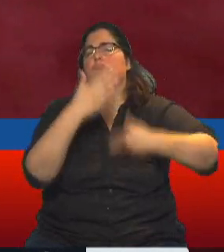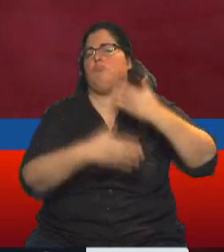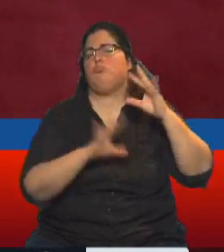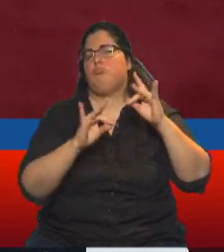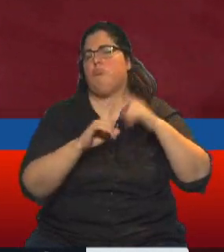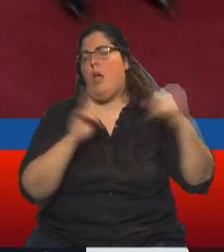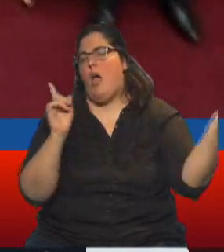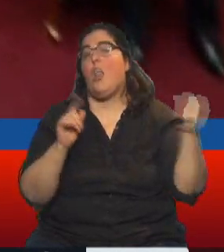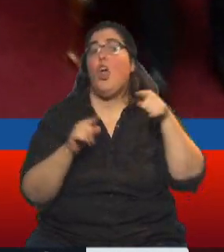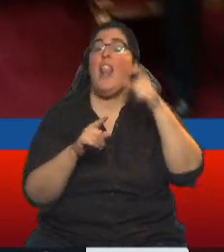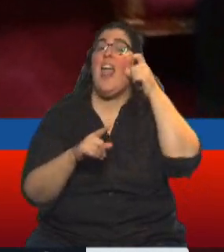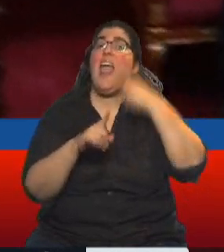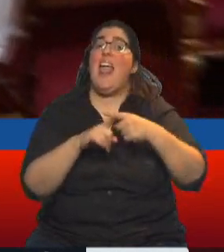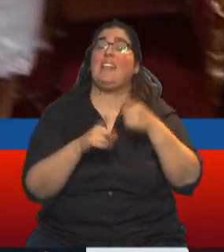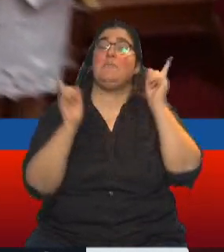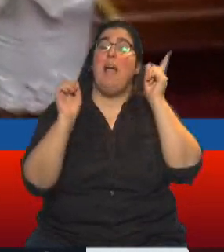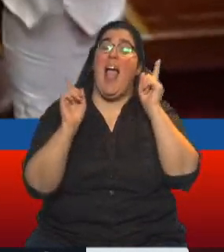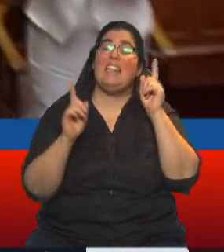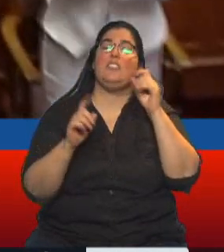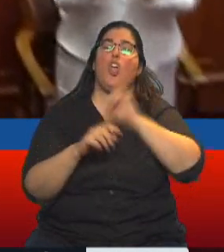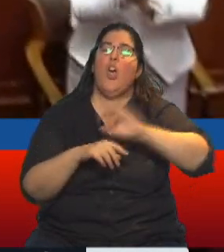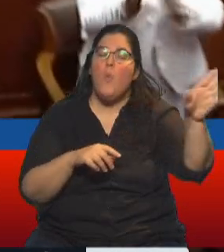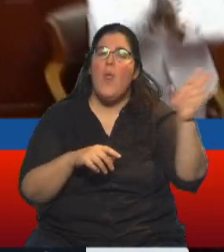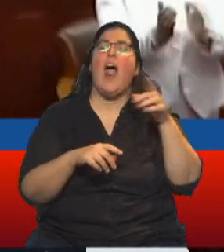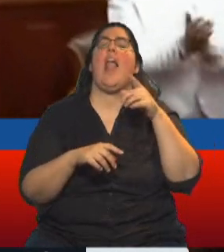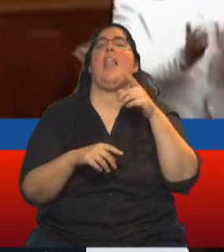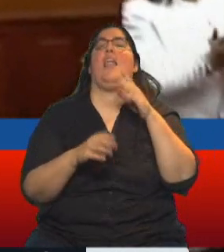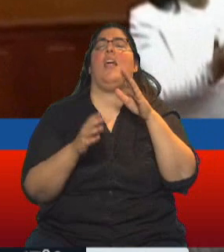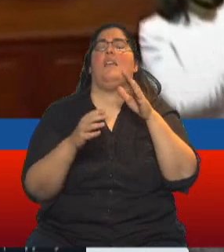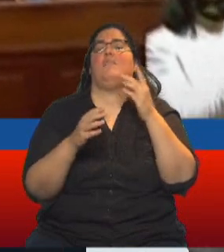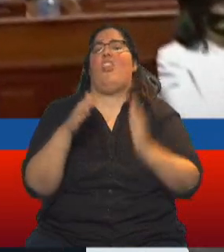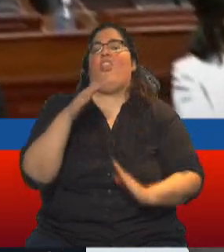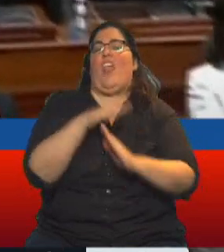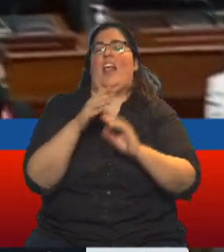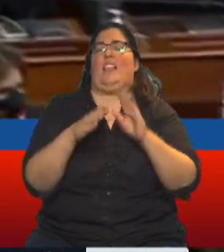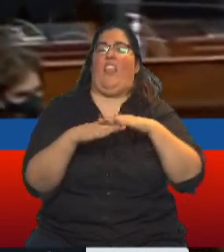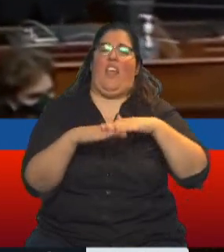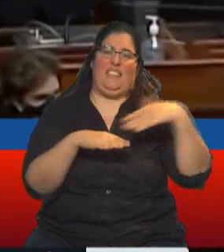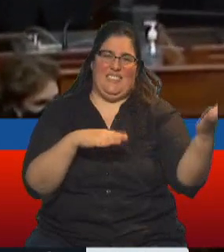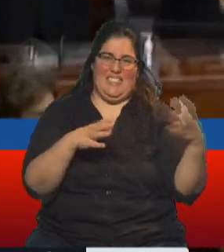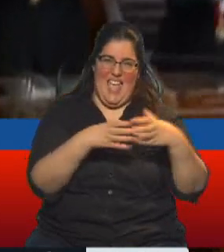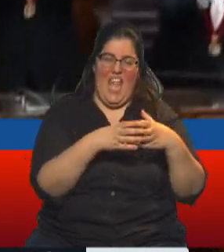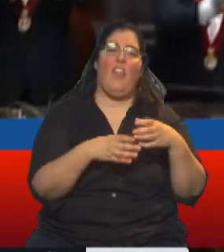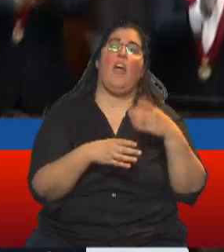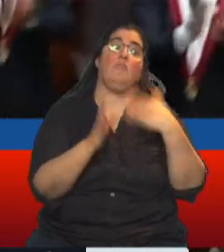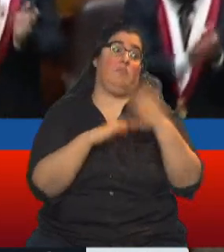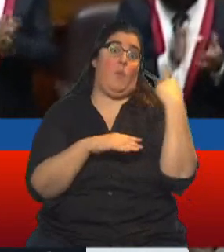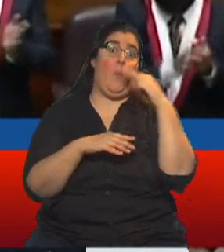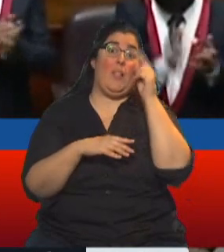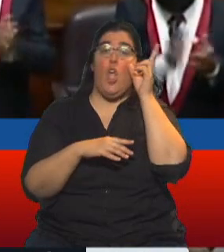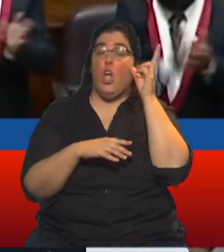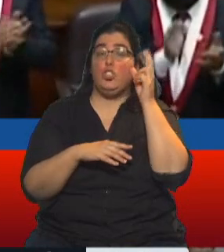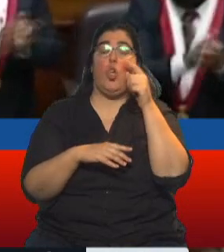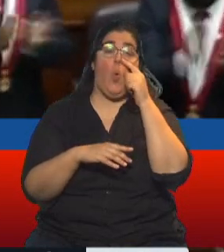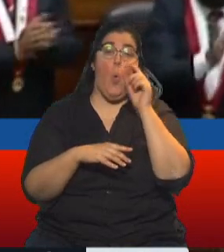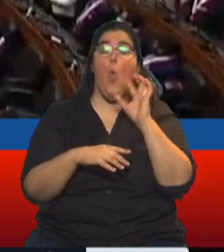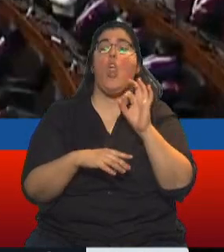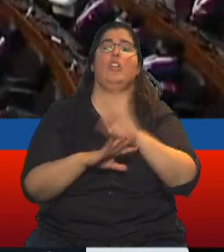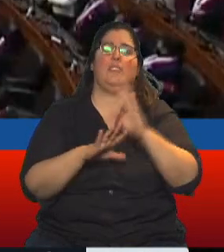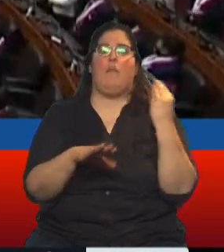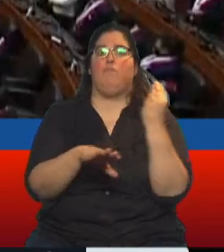ex maestro rural y dirigente sindical de izquierda, asumió como presidente del Perú el pasado 28 de julio, en coincidencia con las celebraciones